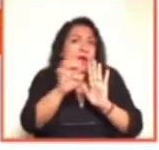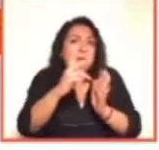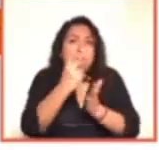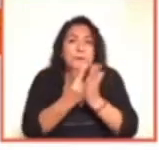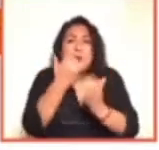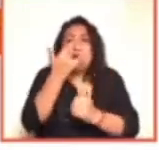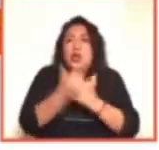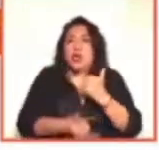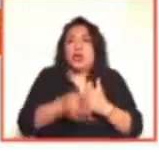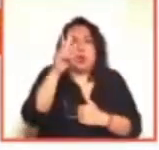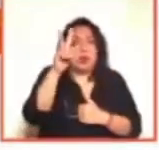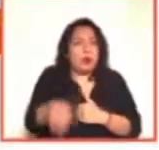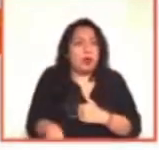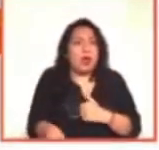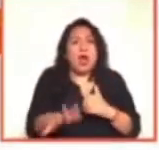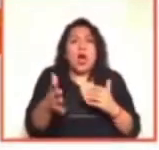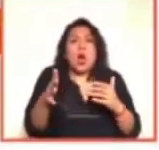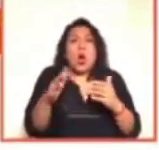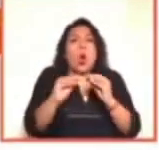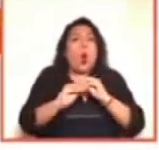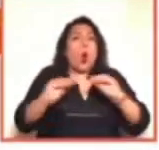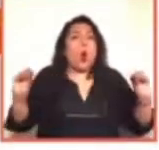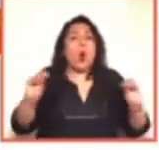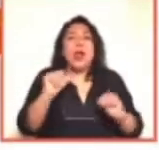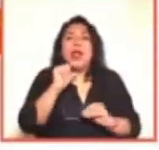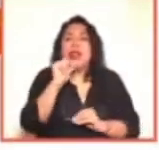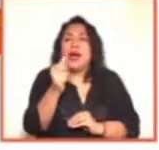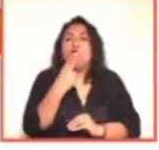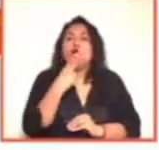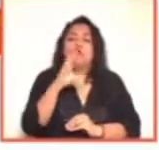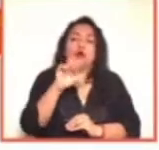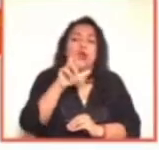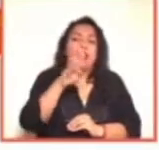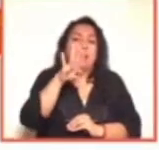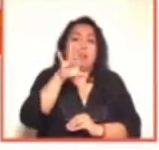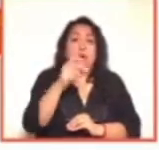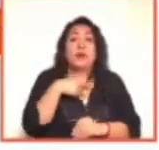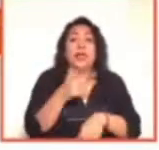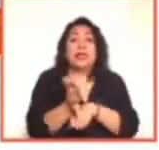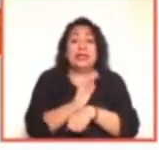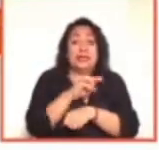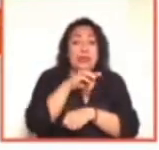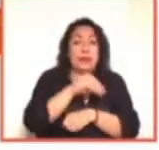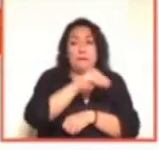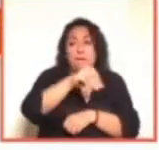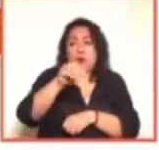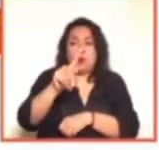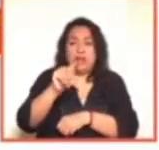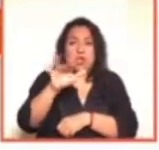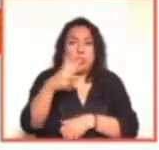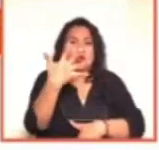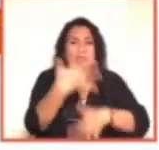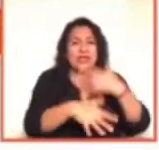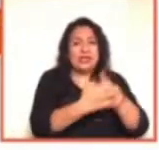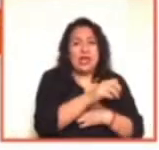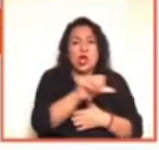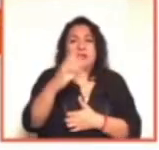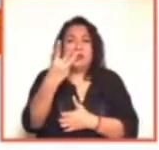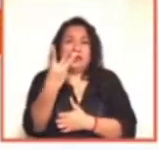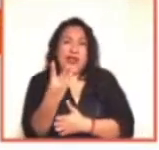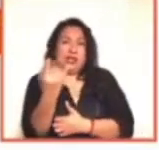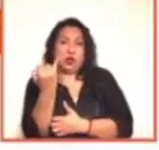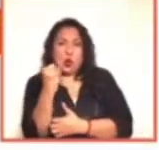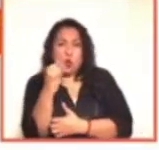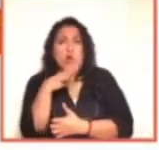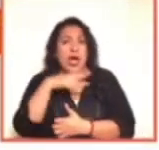totalmente neutro de carbono. Cine Móvil Toto llevará a cabo su octava edición del 15 de enero al 3 de junio, en la que realizará una